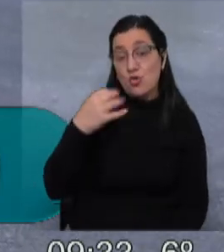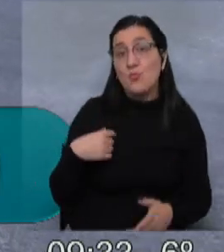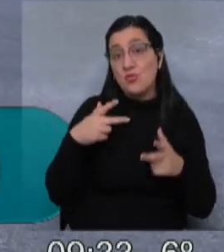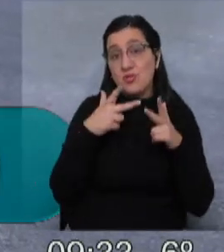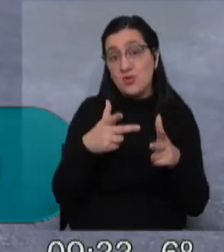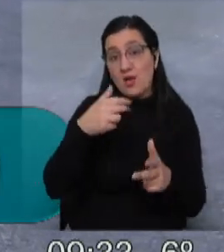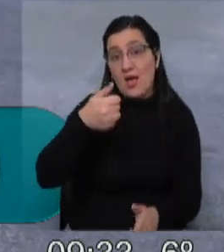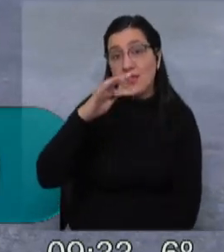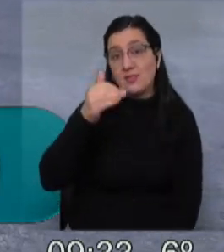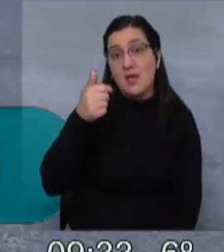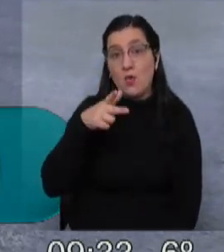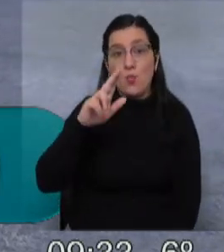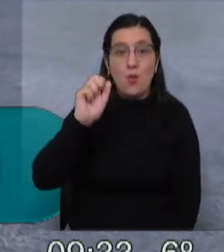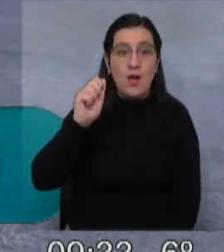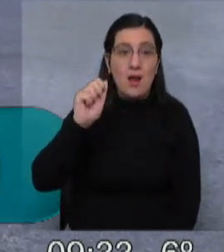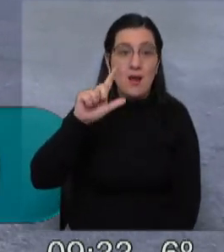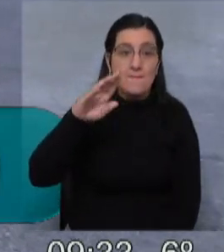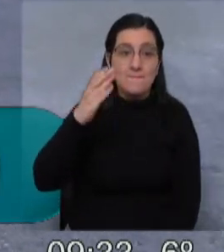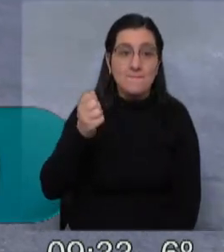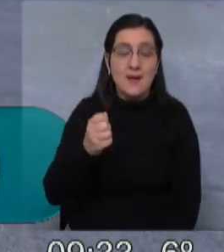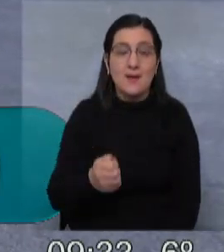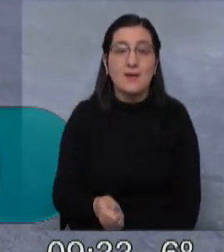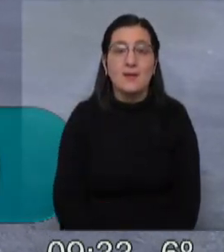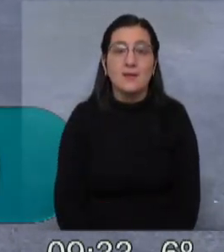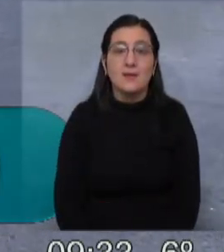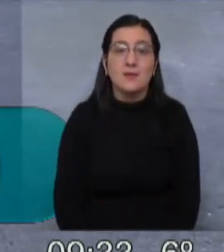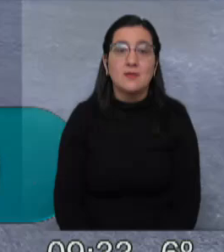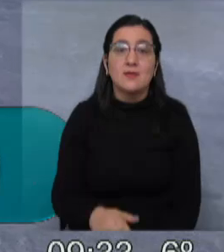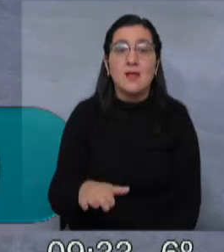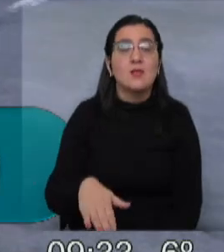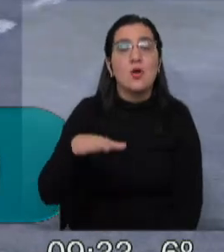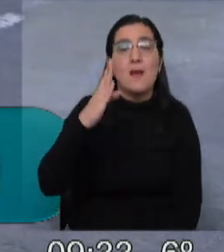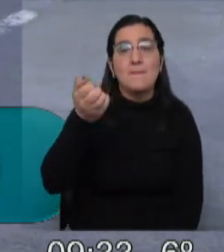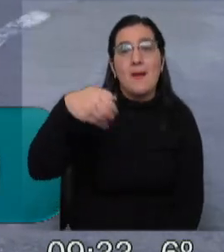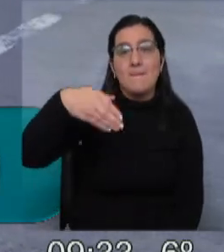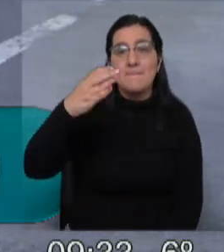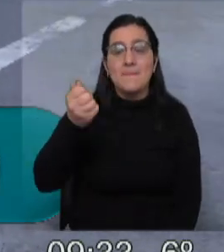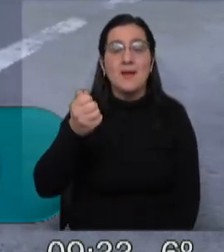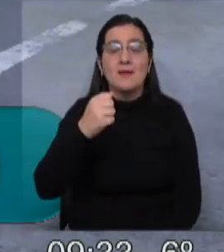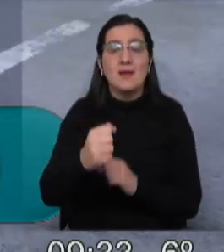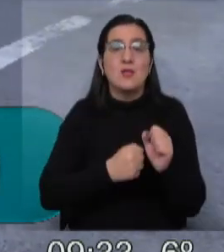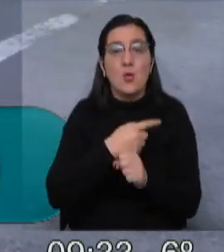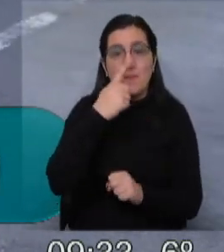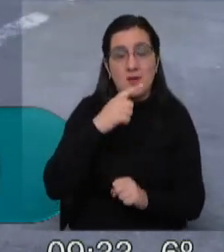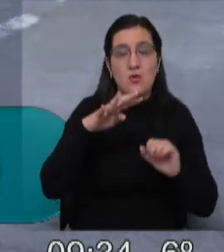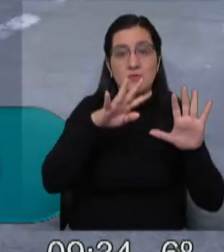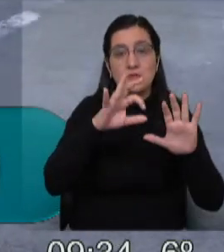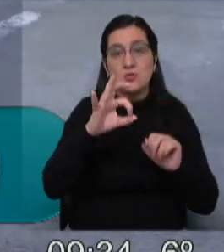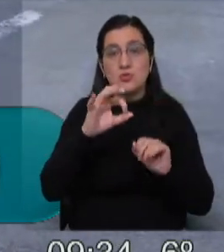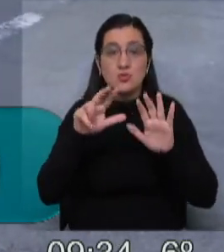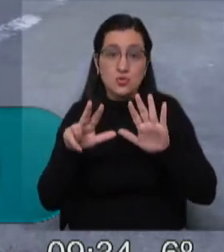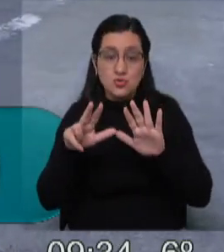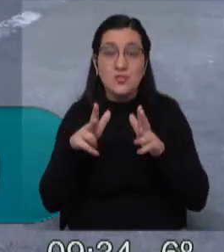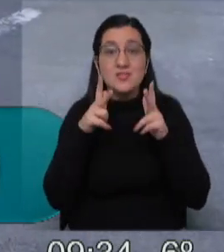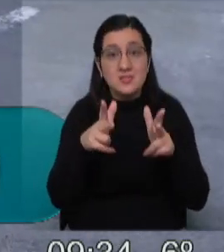gran Atahualpa Yupanqui, este cantor popular argentino, criado en La Pampa ya en el 1908. Atahualpa Yupanqui decía